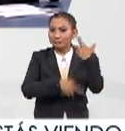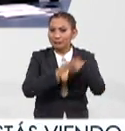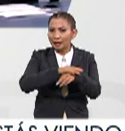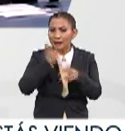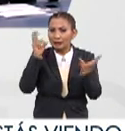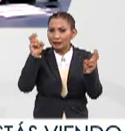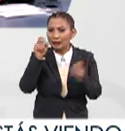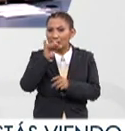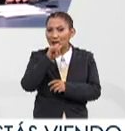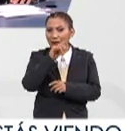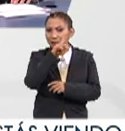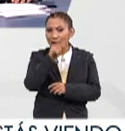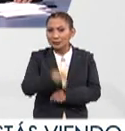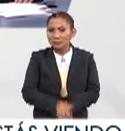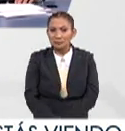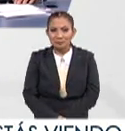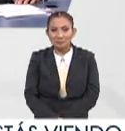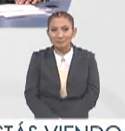regresamos con más en Interfaz.